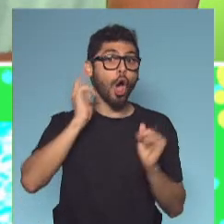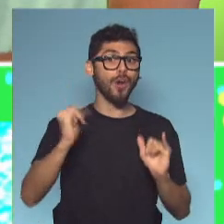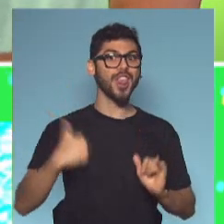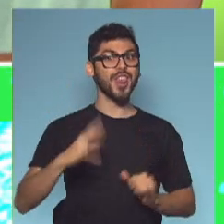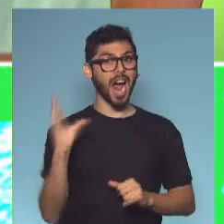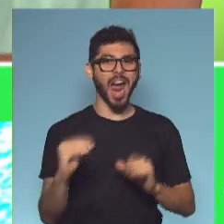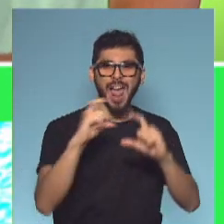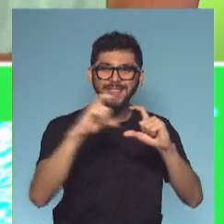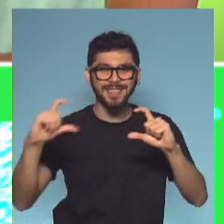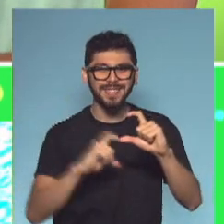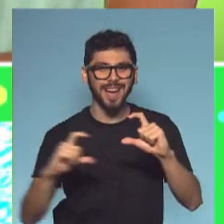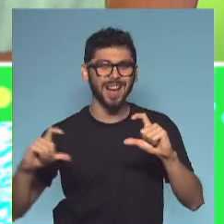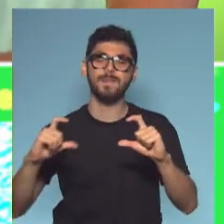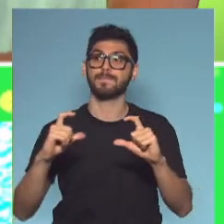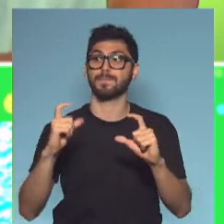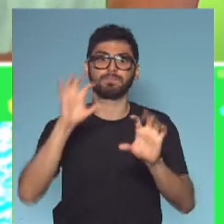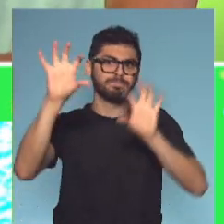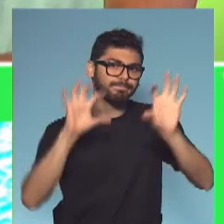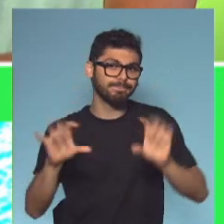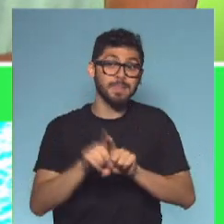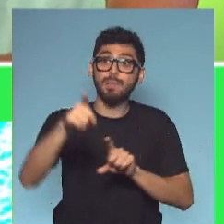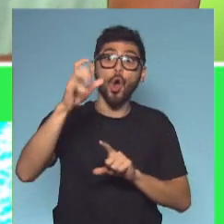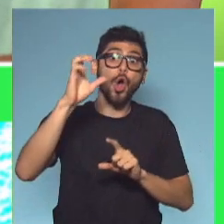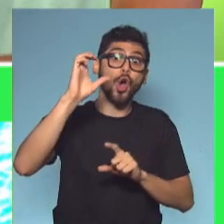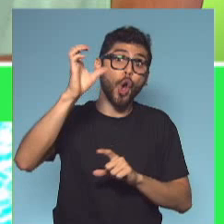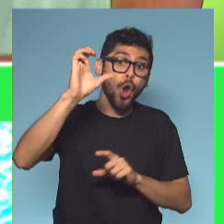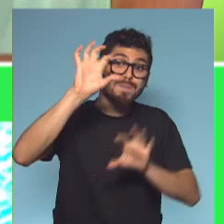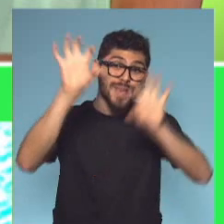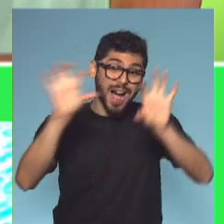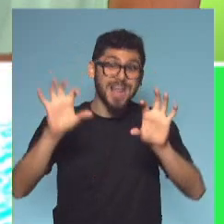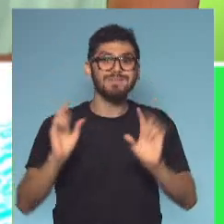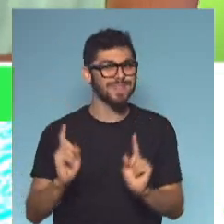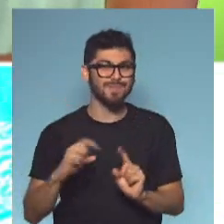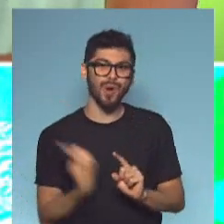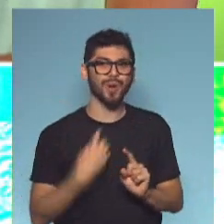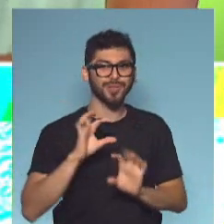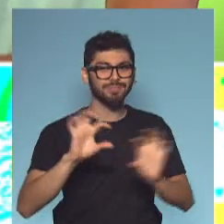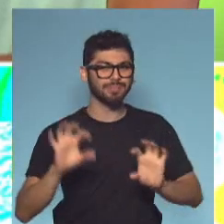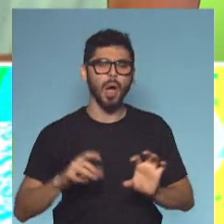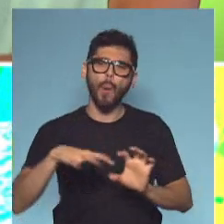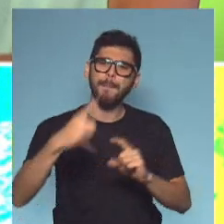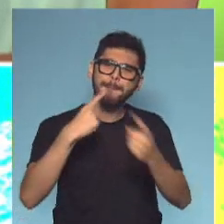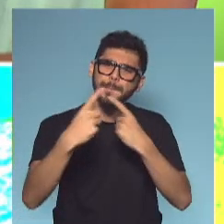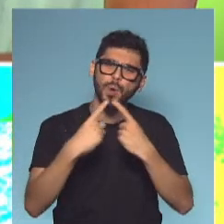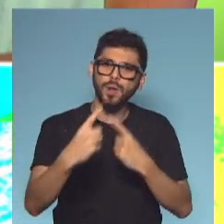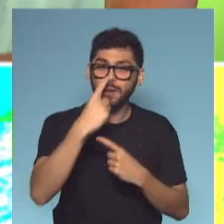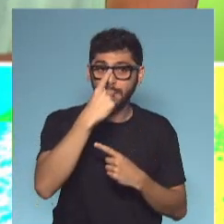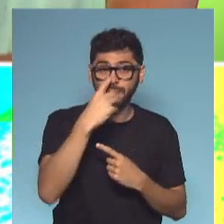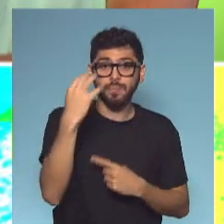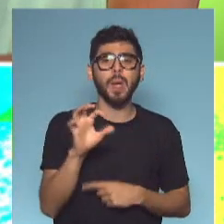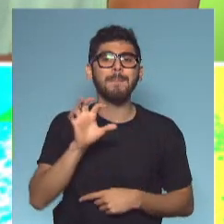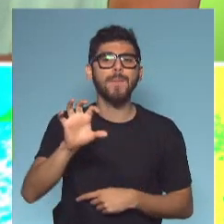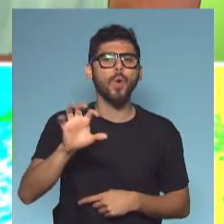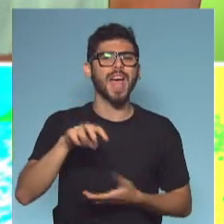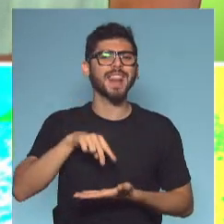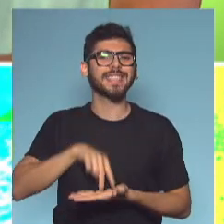de distintas regiones, como también tenemos de distintas regiones de Colombia, les van a empezar a preguntar y a charlar. Está en la provincia de